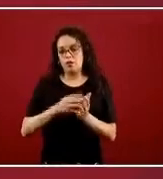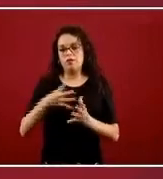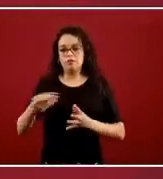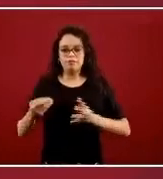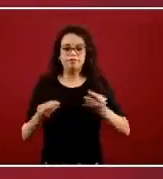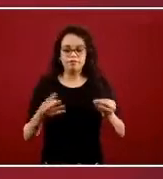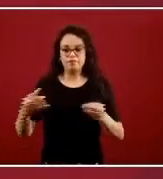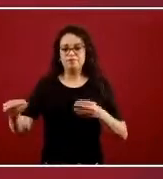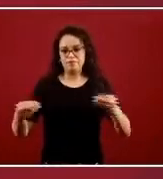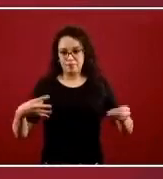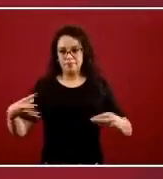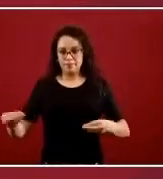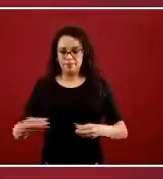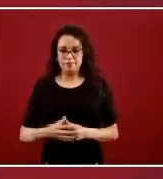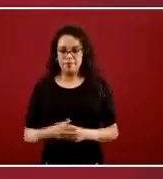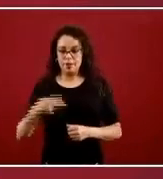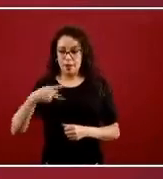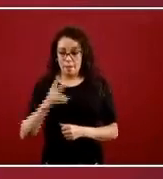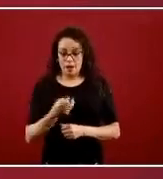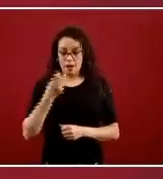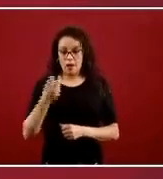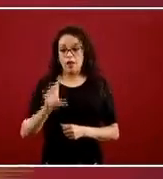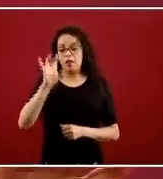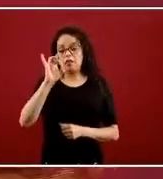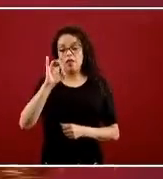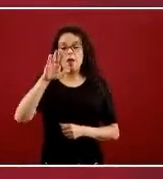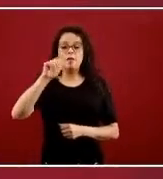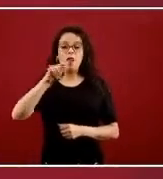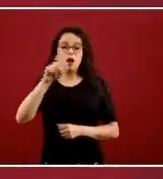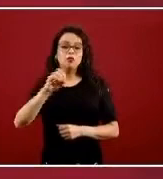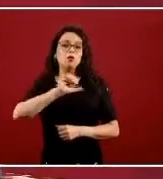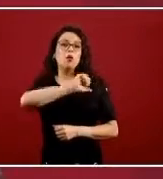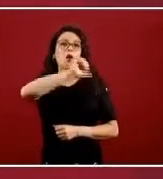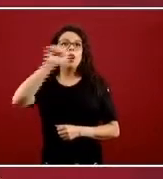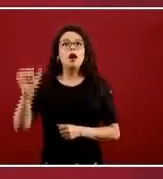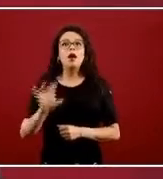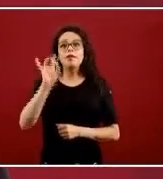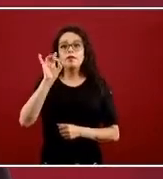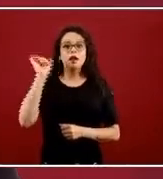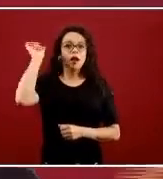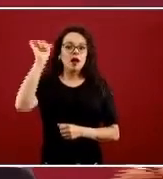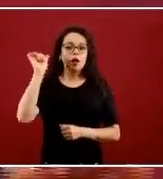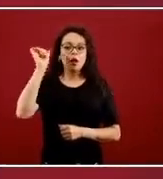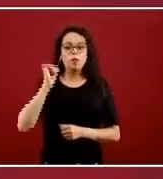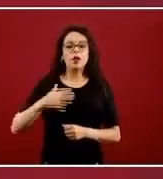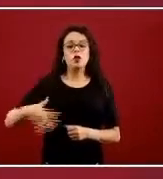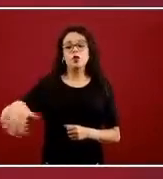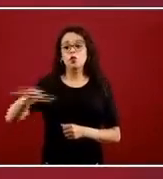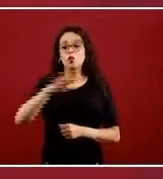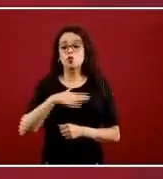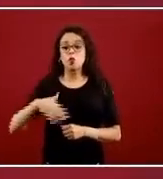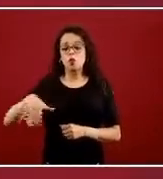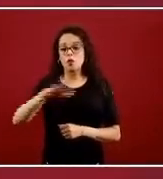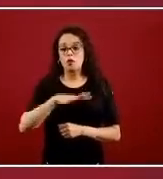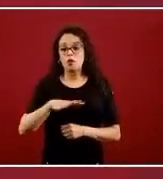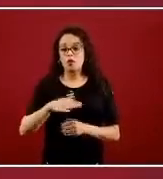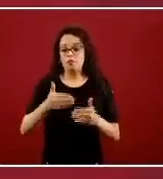este momento, del 30 de marzo al 30 de abril, nos mantenemos todas y todos fuera del espacio